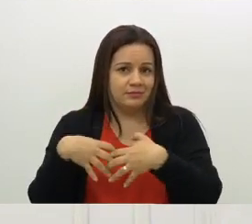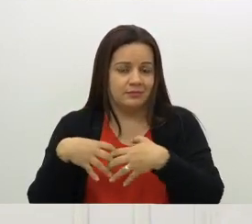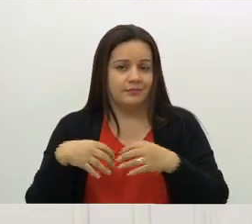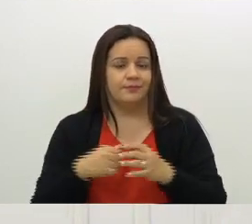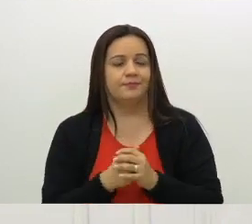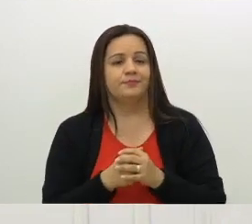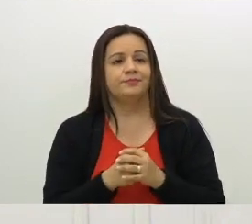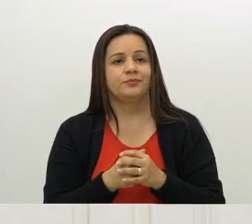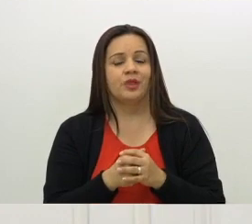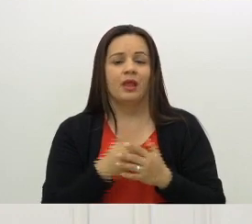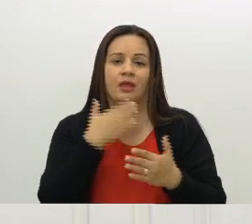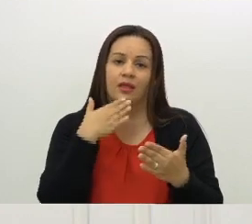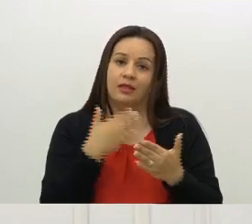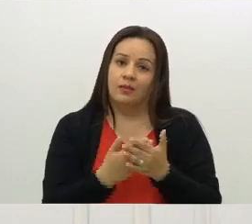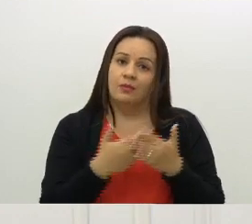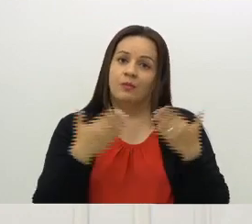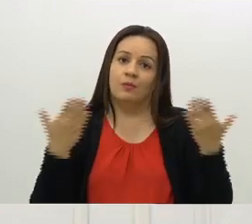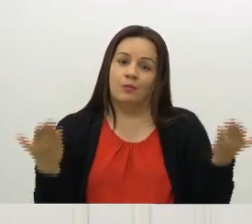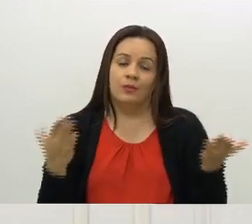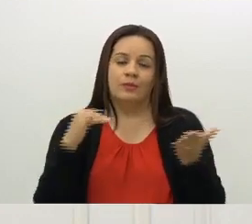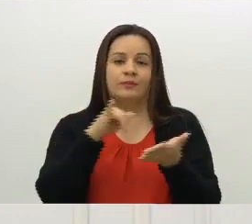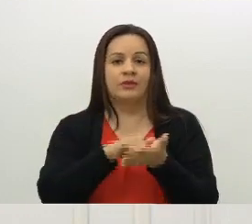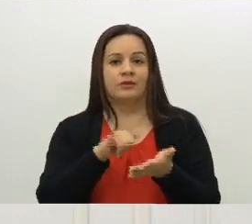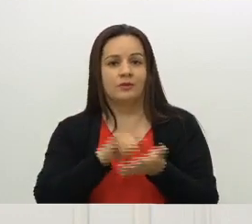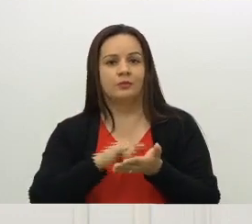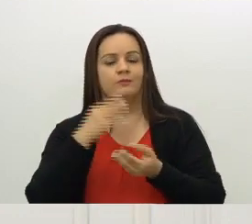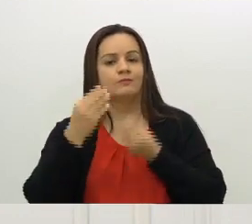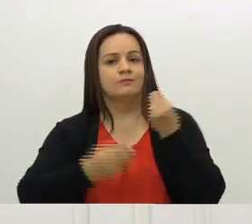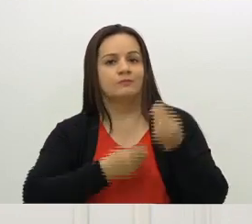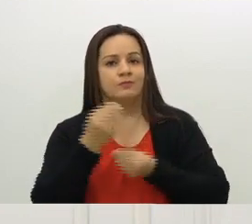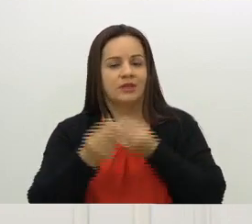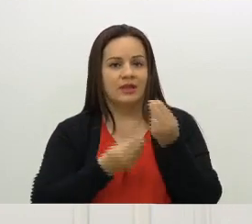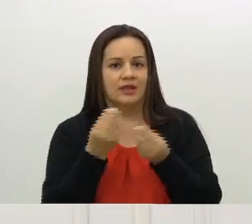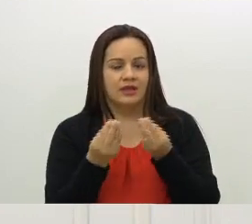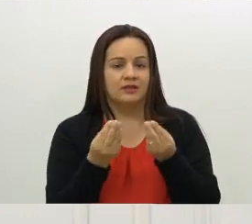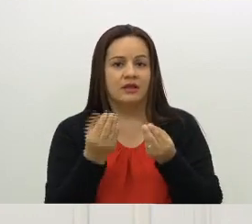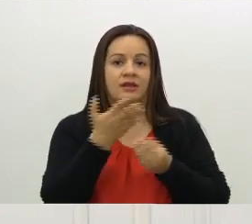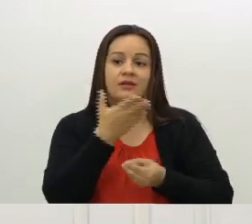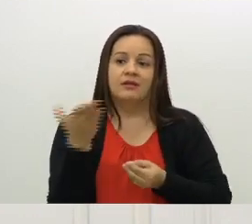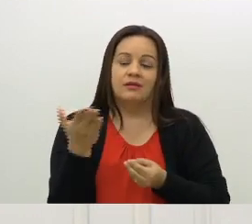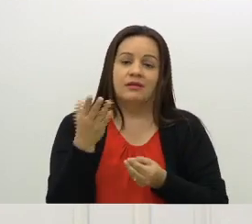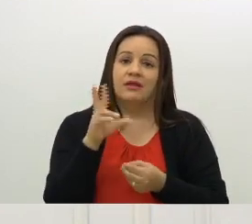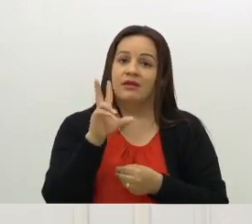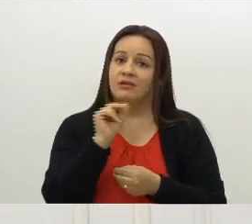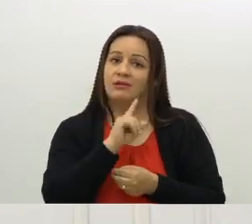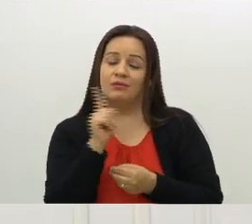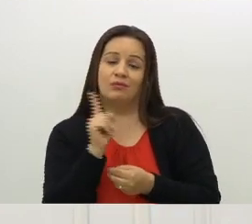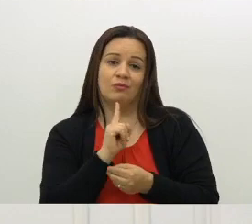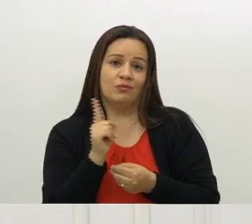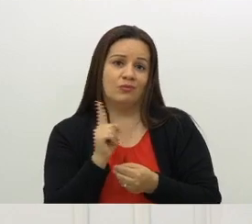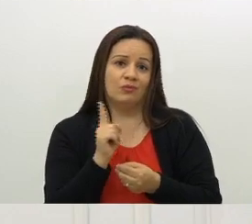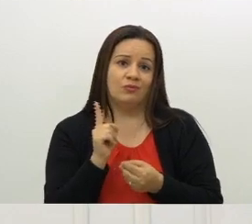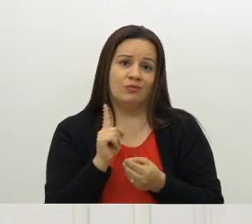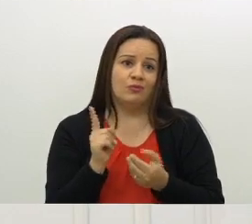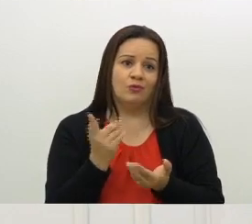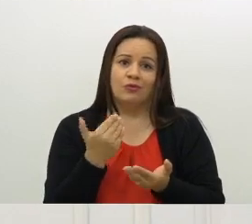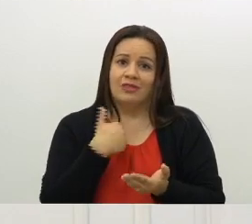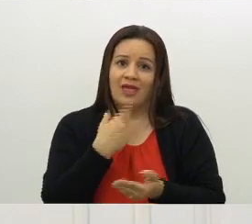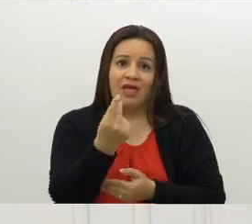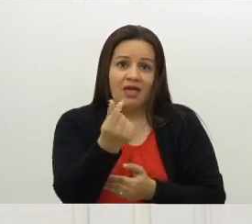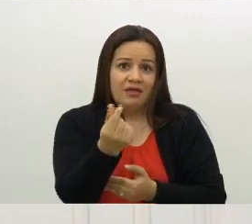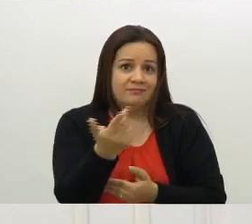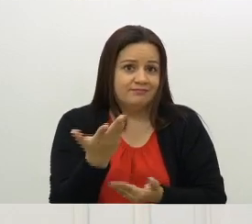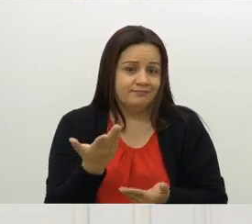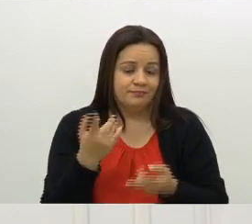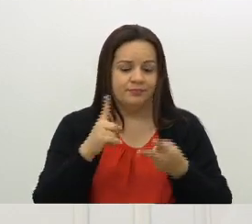Y bueno, eso ocasiona que sea insolvente, que esté sumamente endeudado, y las